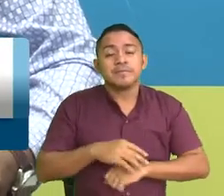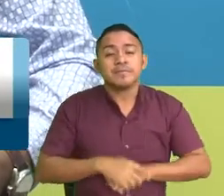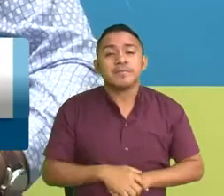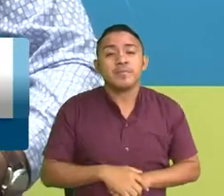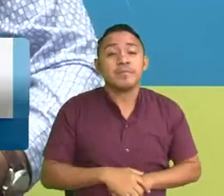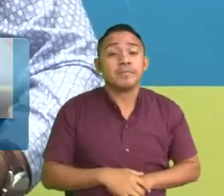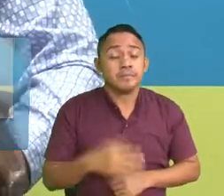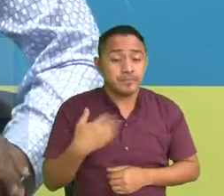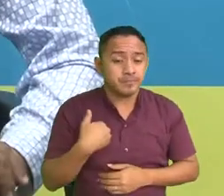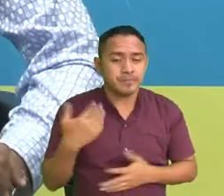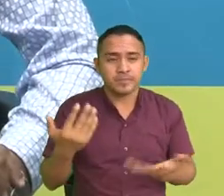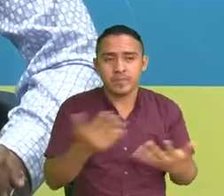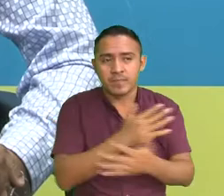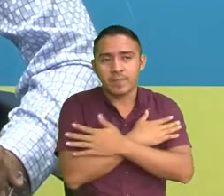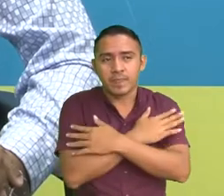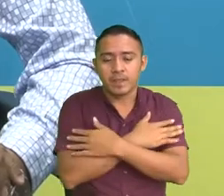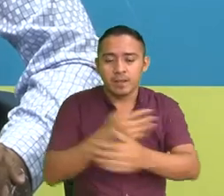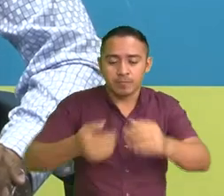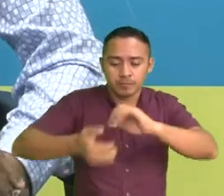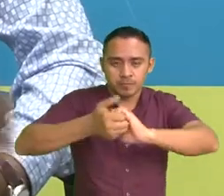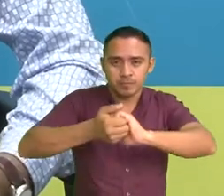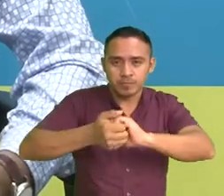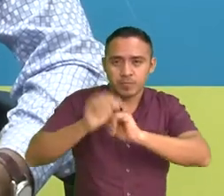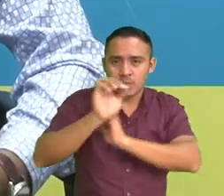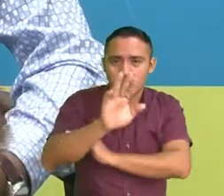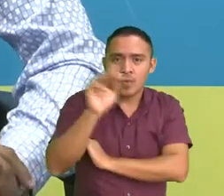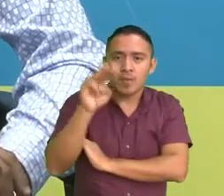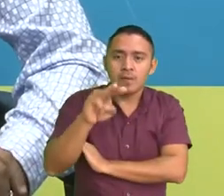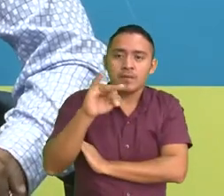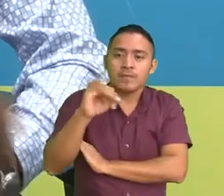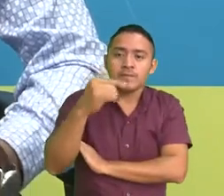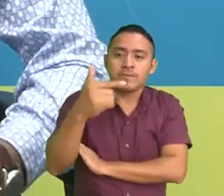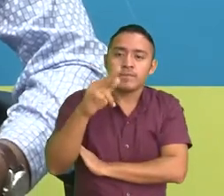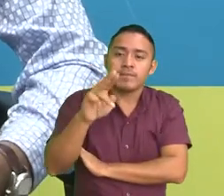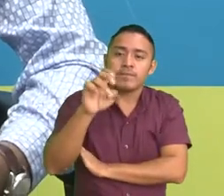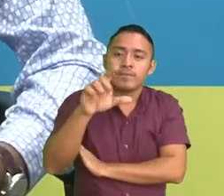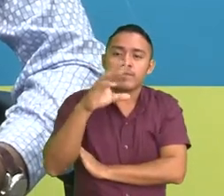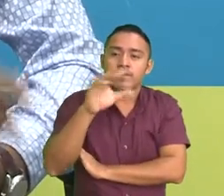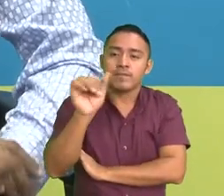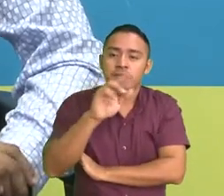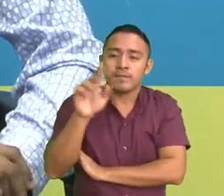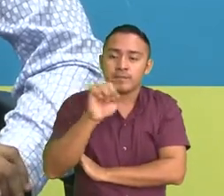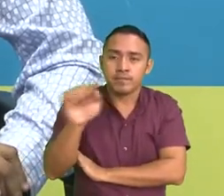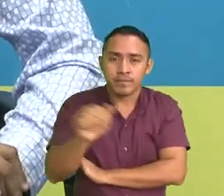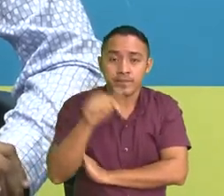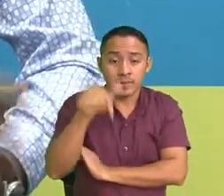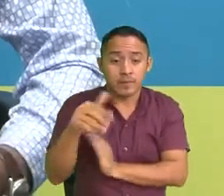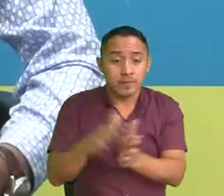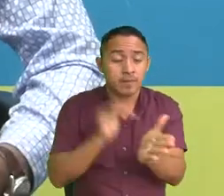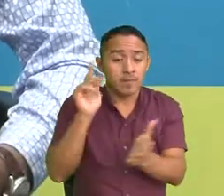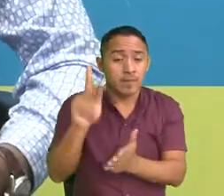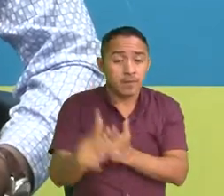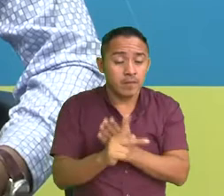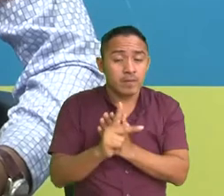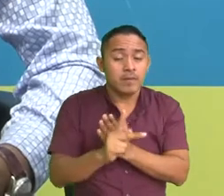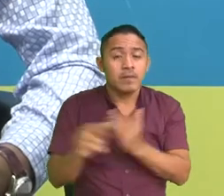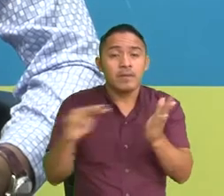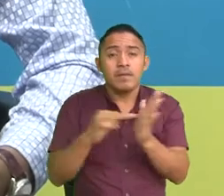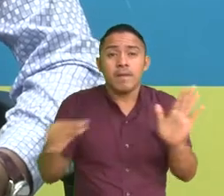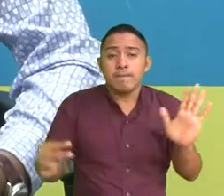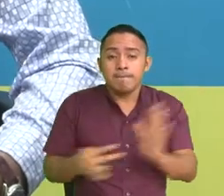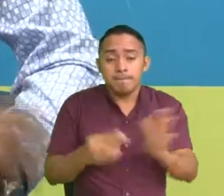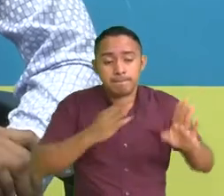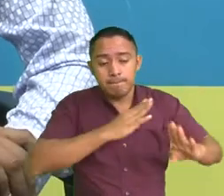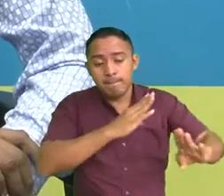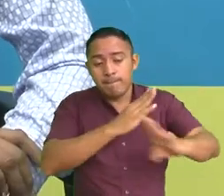Asamblea Nacional. Les saluda a su amigo Miguel Carranza Meni y les doy la bienvenida a Prevenir es Salud, un espacio dedicado